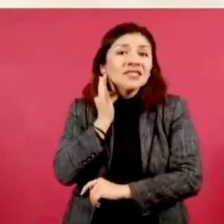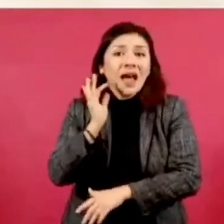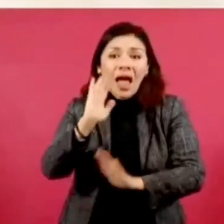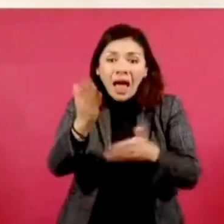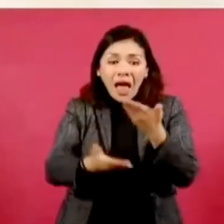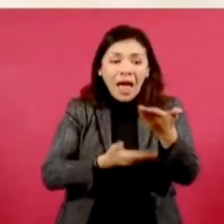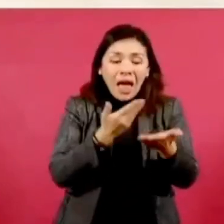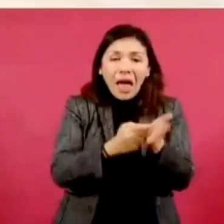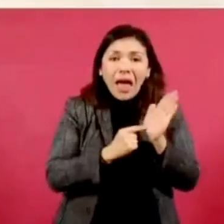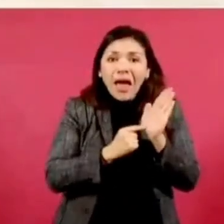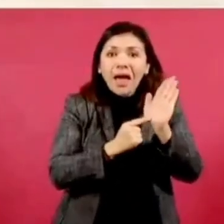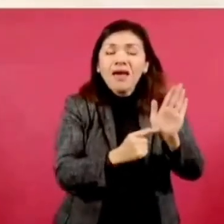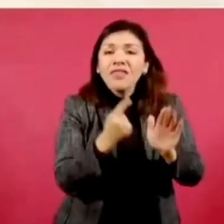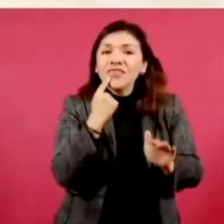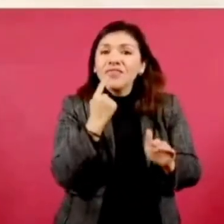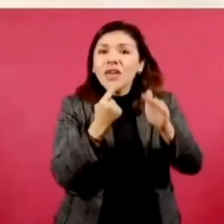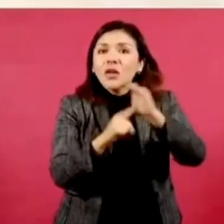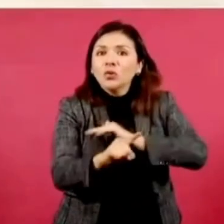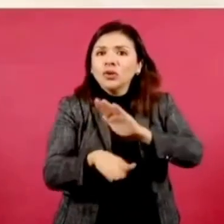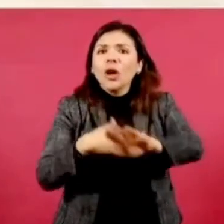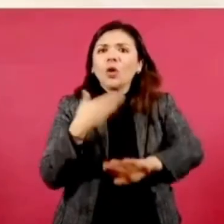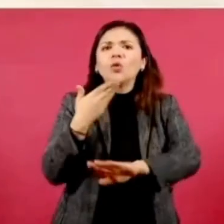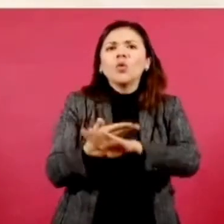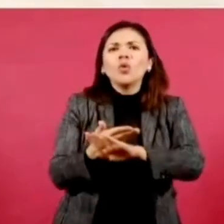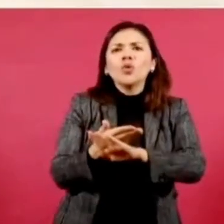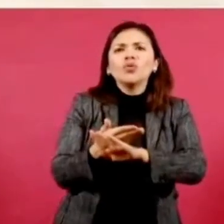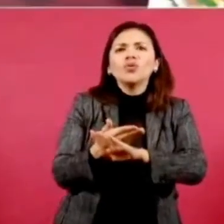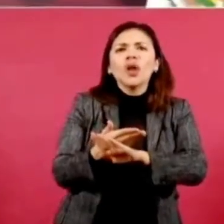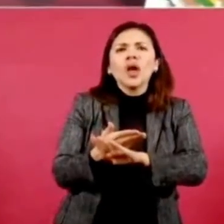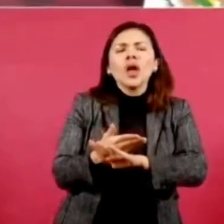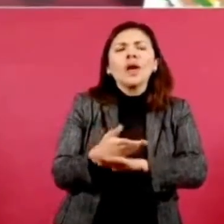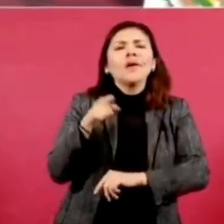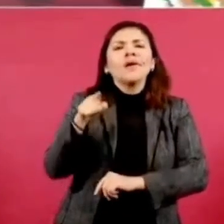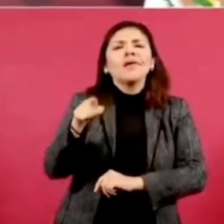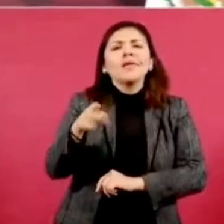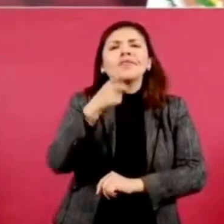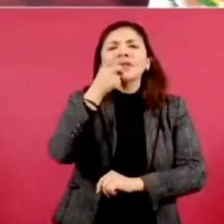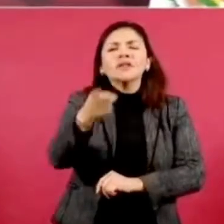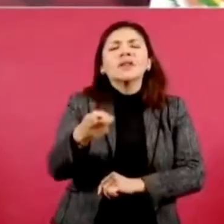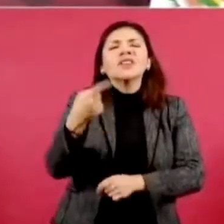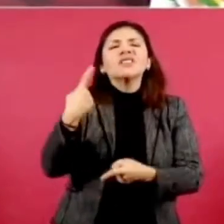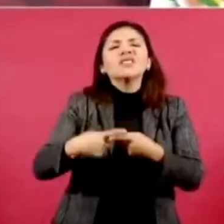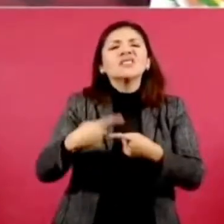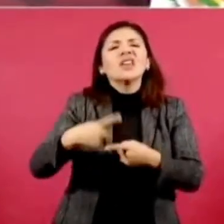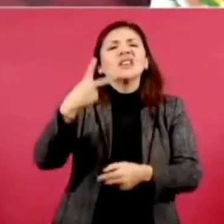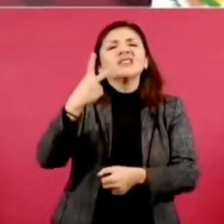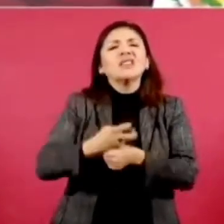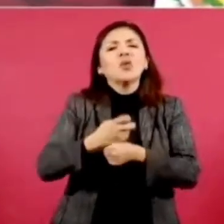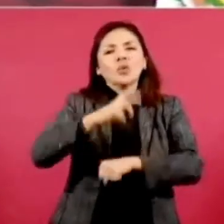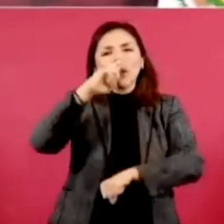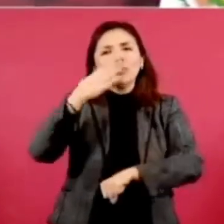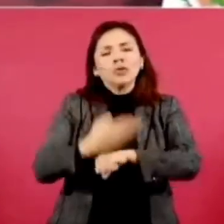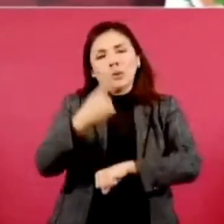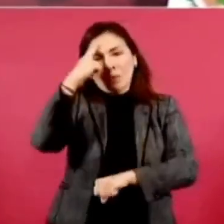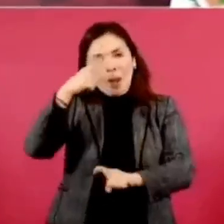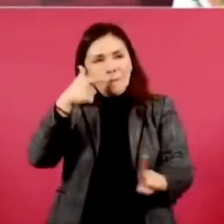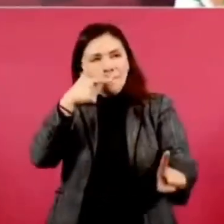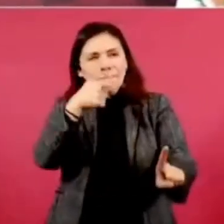una denuncia contra el presunto segundo tirador en el asesinato de